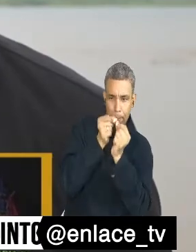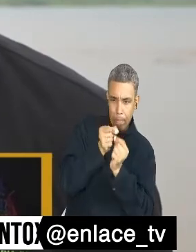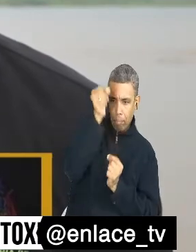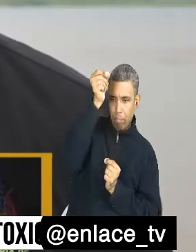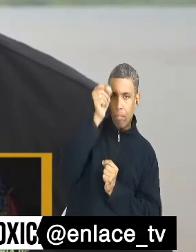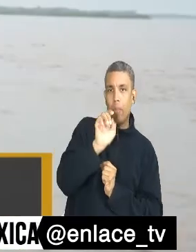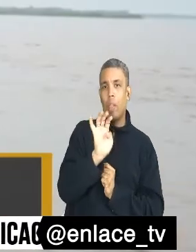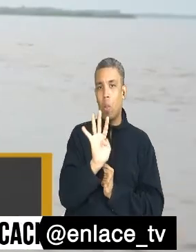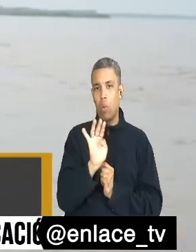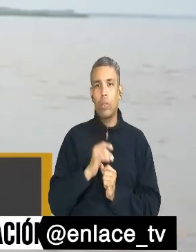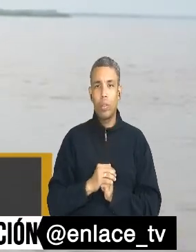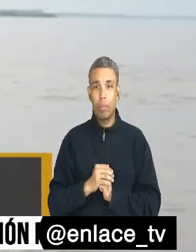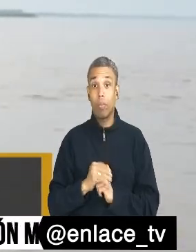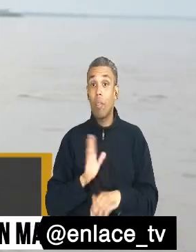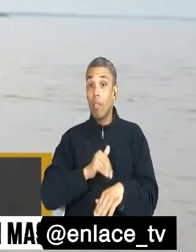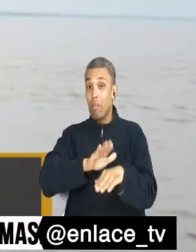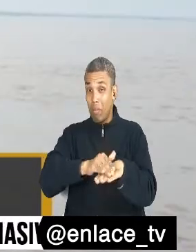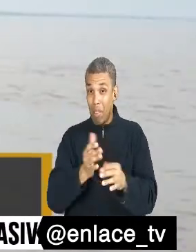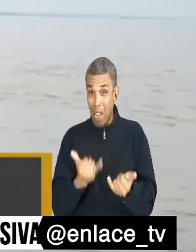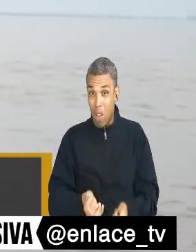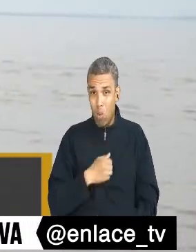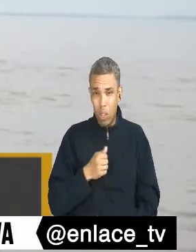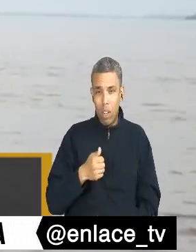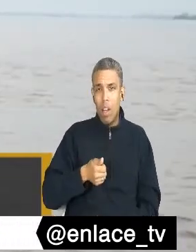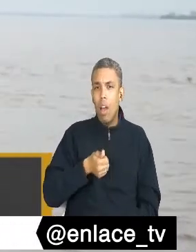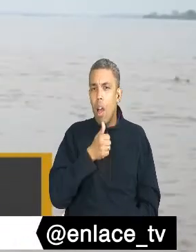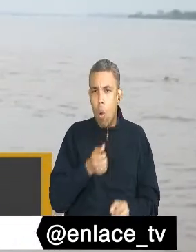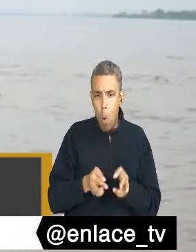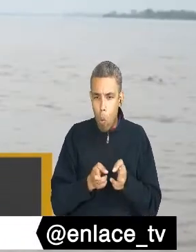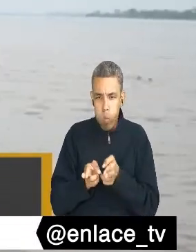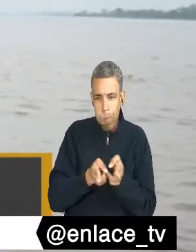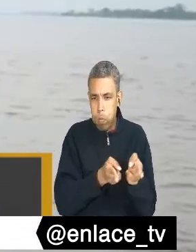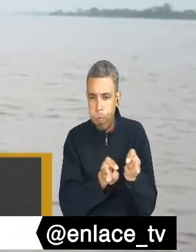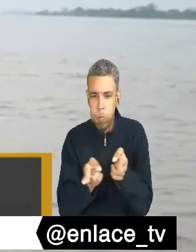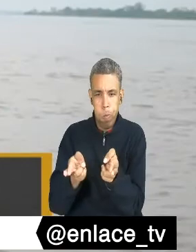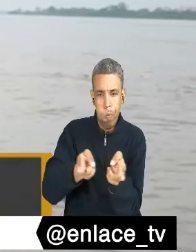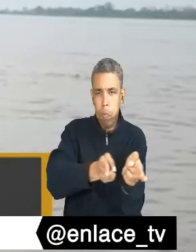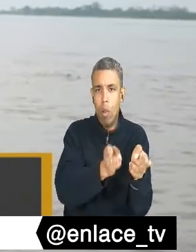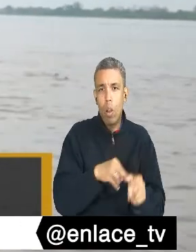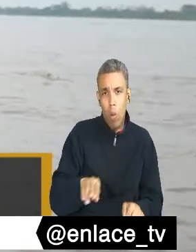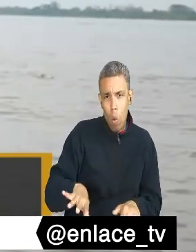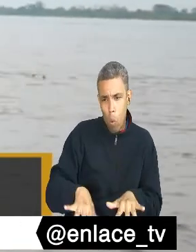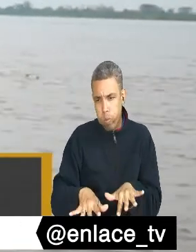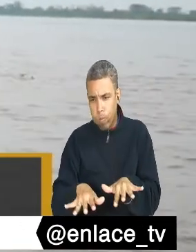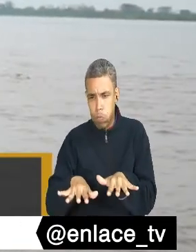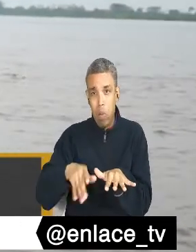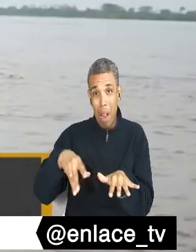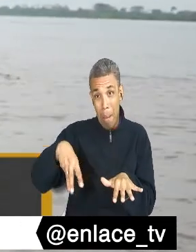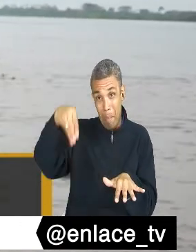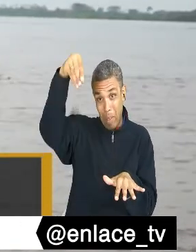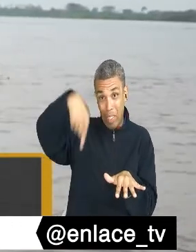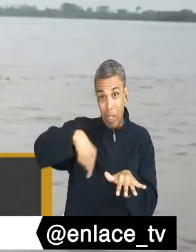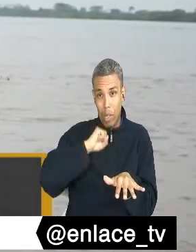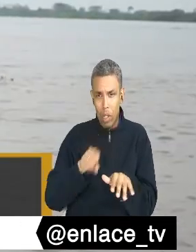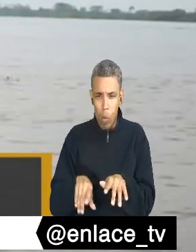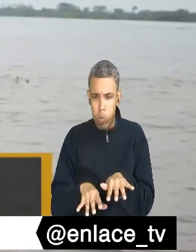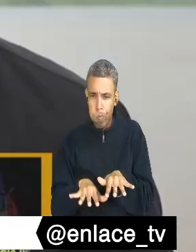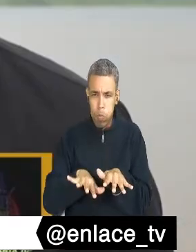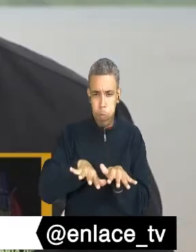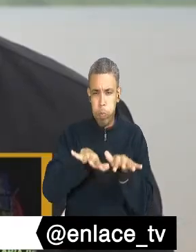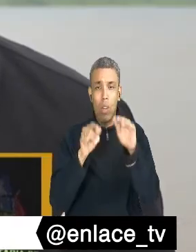naranja por el alto nivel del río Magdalena. En este momento encontramos la cota en 4 metros. Eso